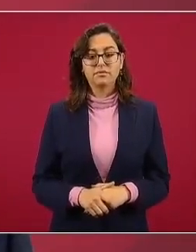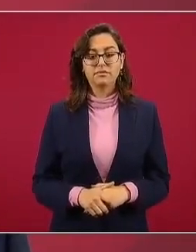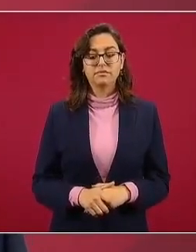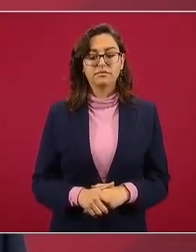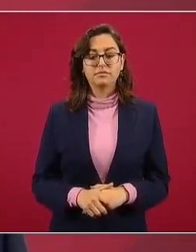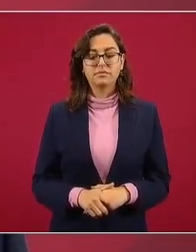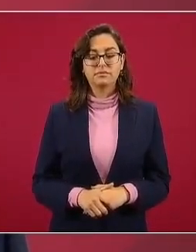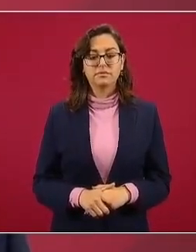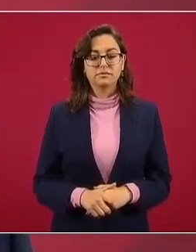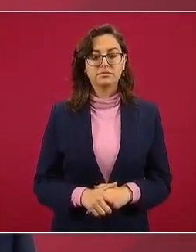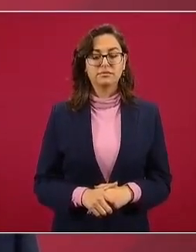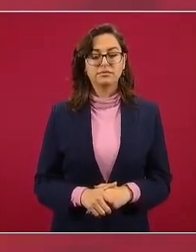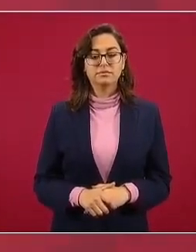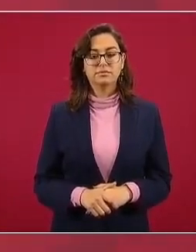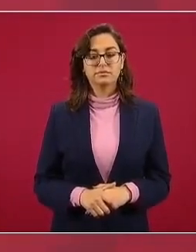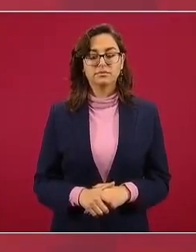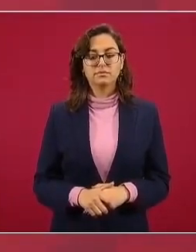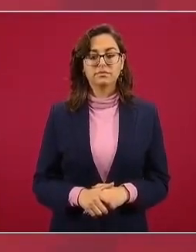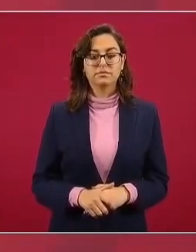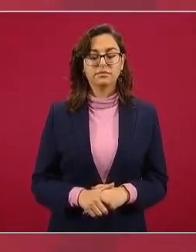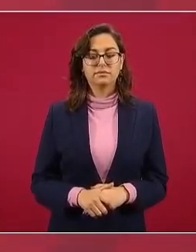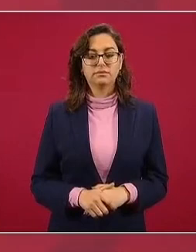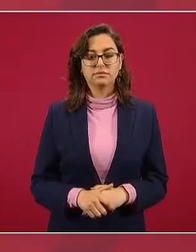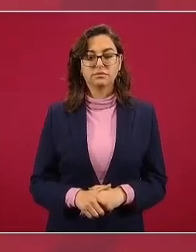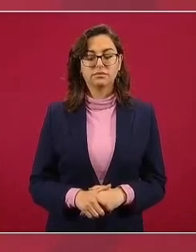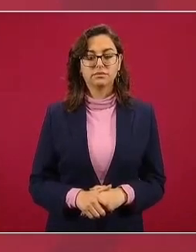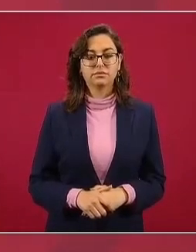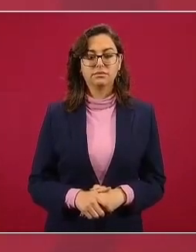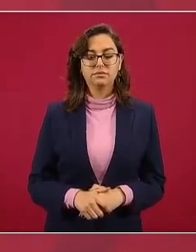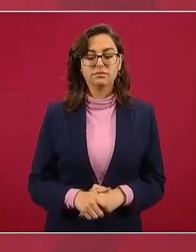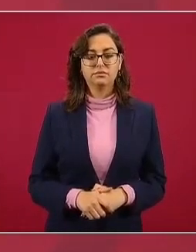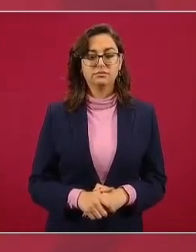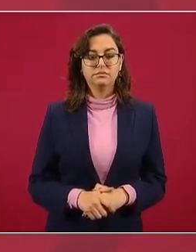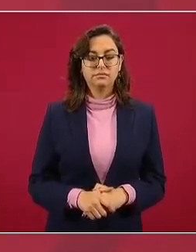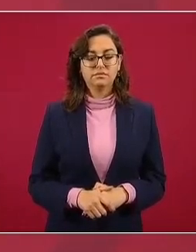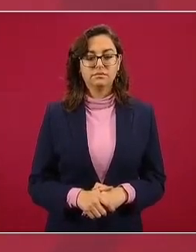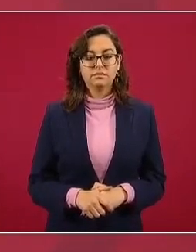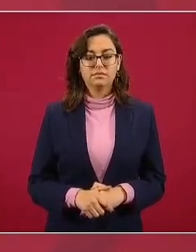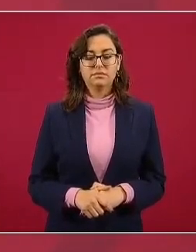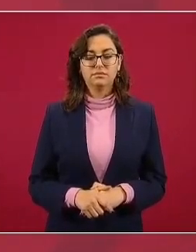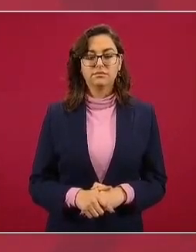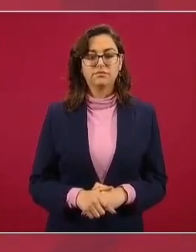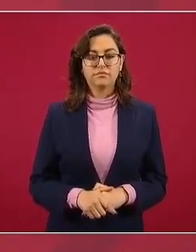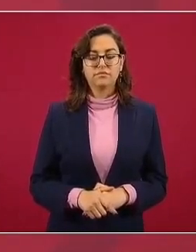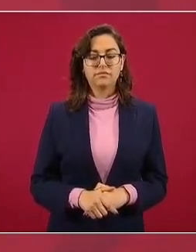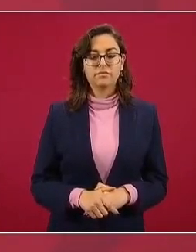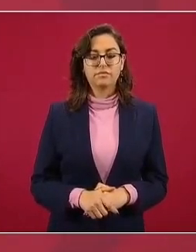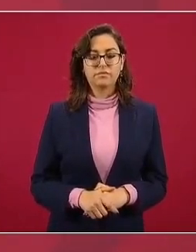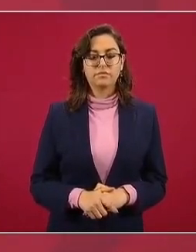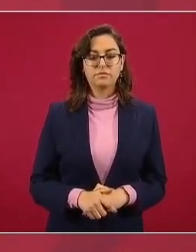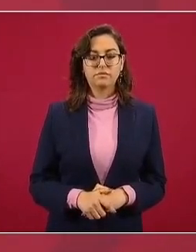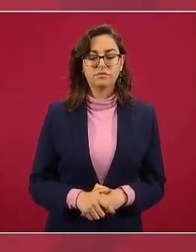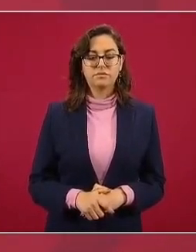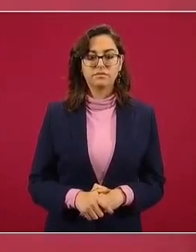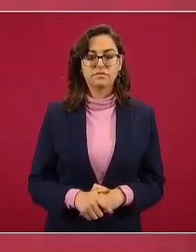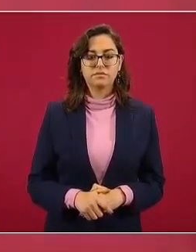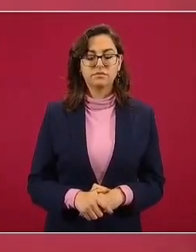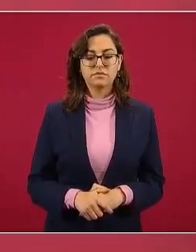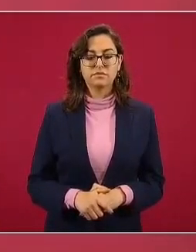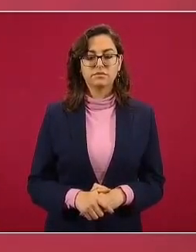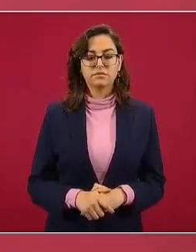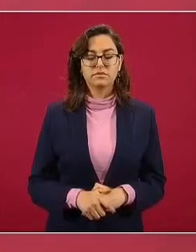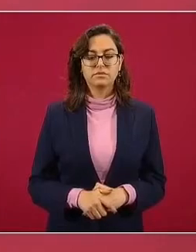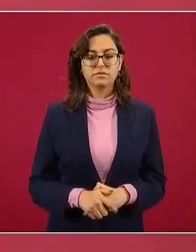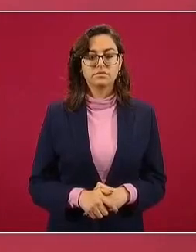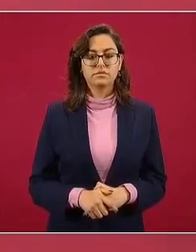El que se siga pensando de que los